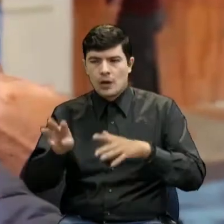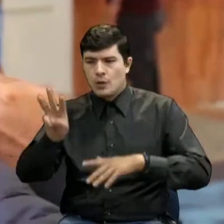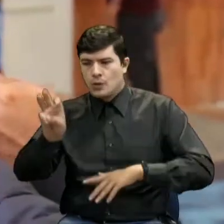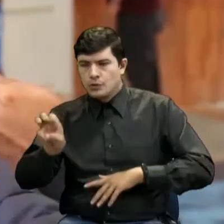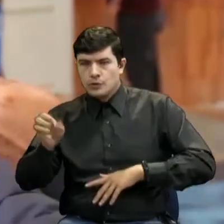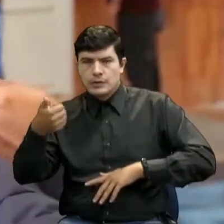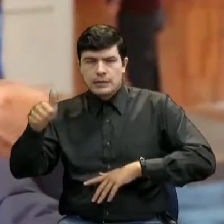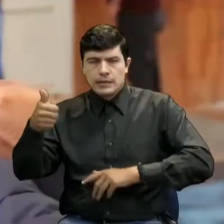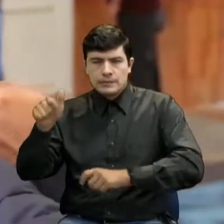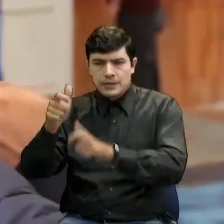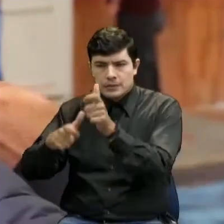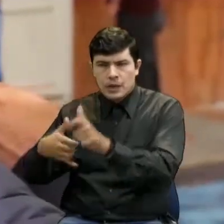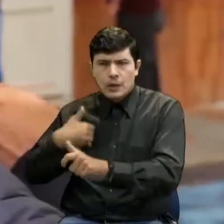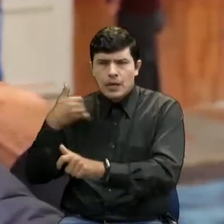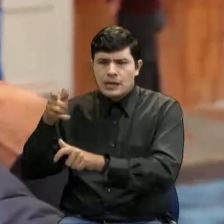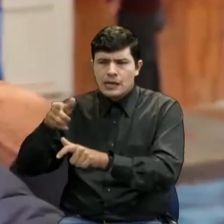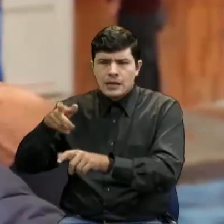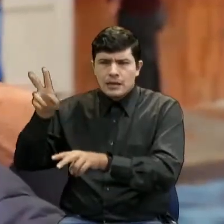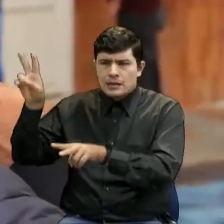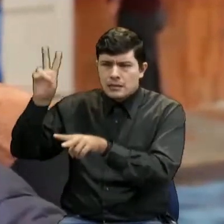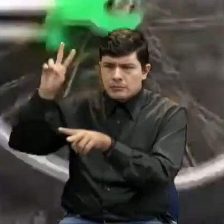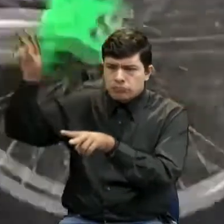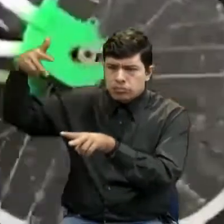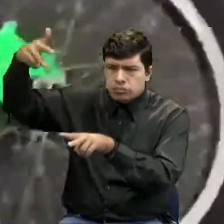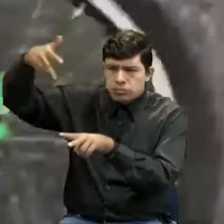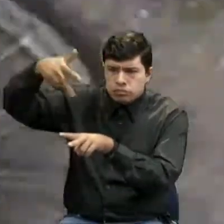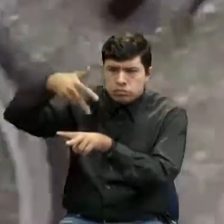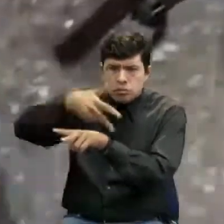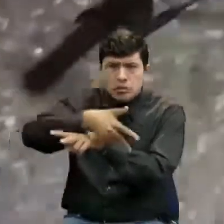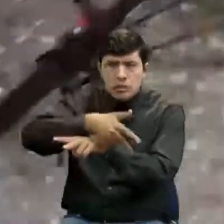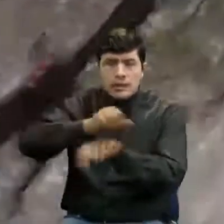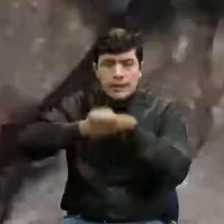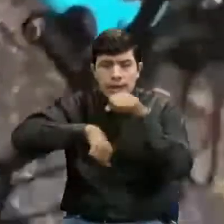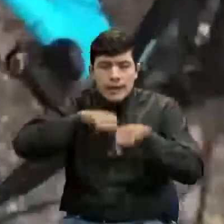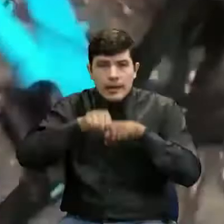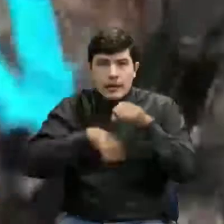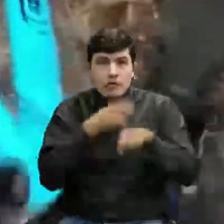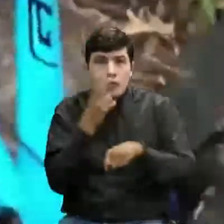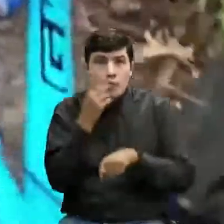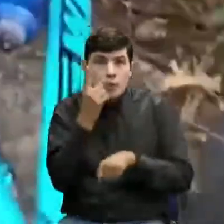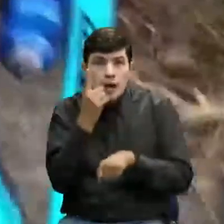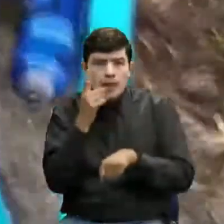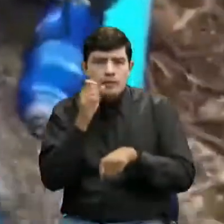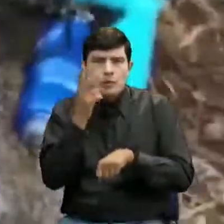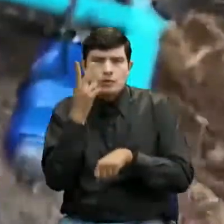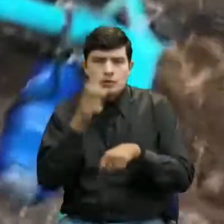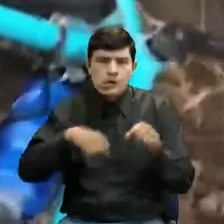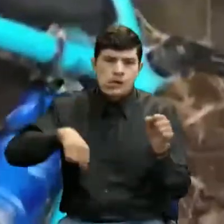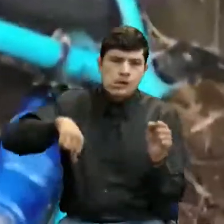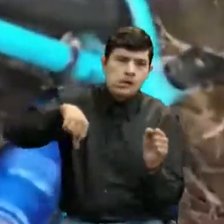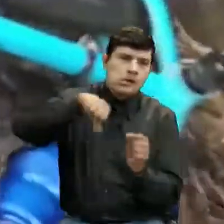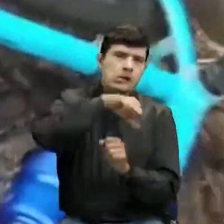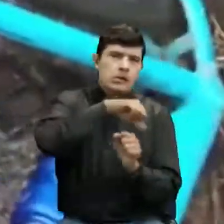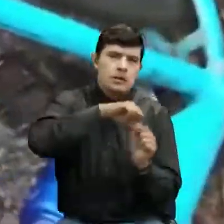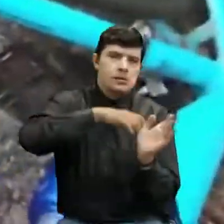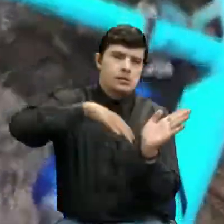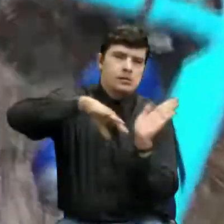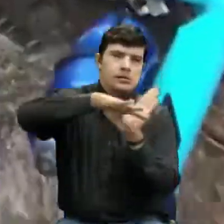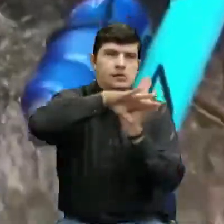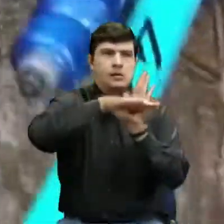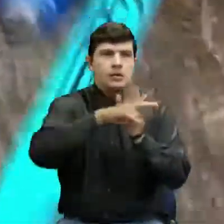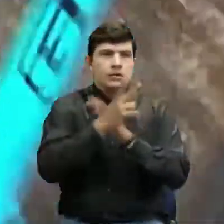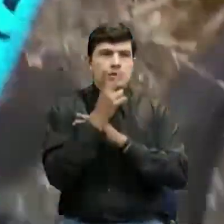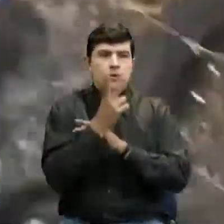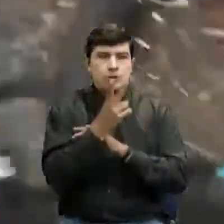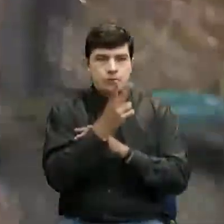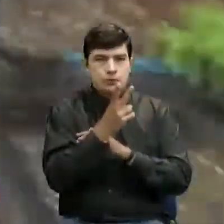venían a alta velocidad bajando del agua de la vid personas sic le venían dos montados la curva le ganó y fueron a parar contra mí los hijos por